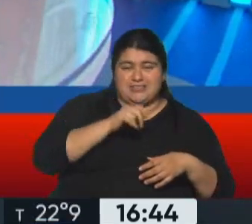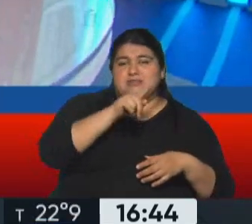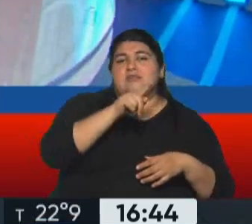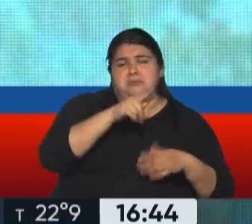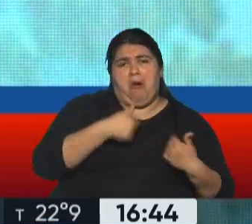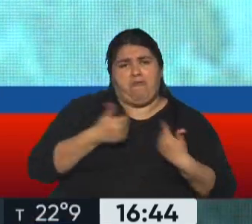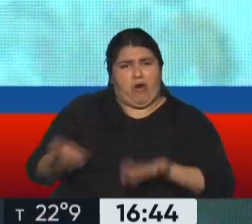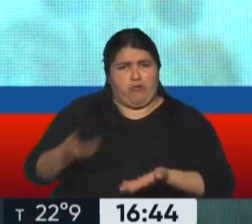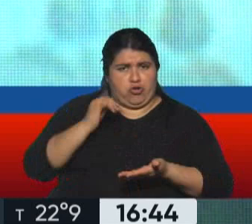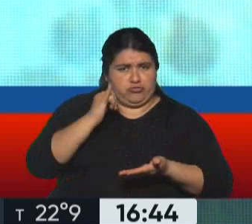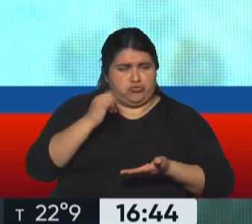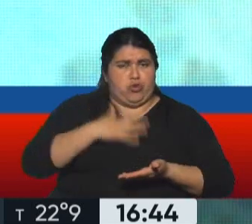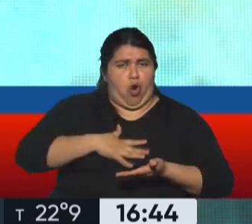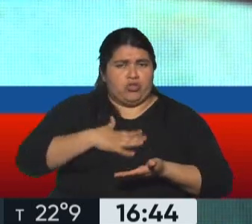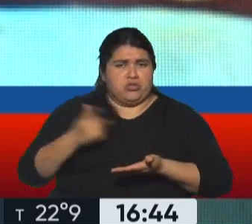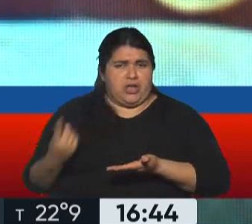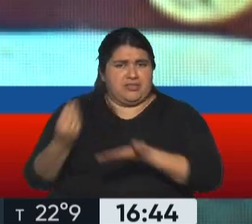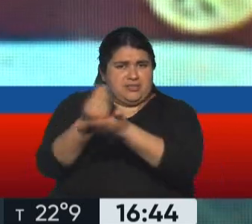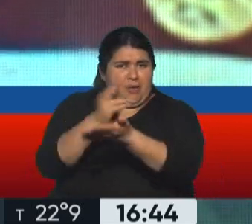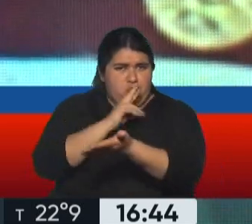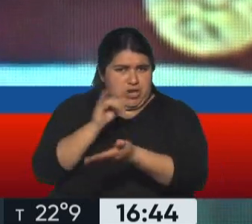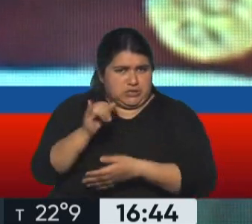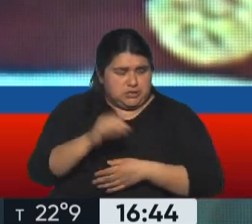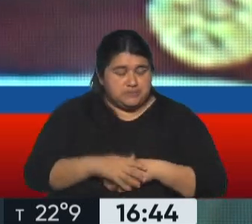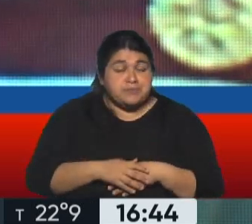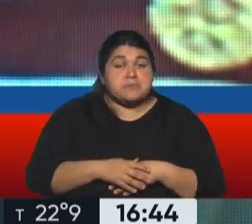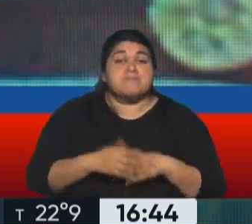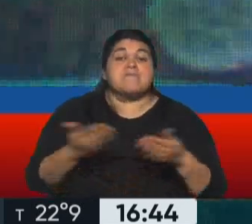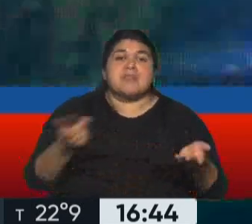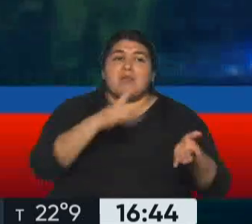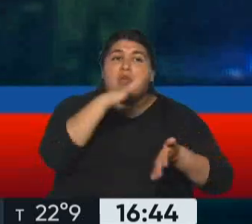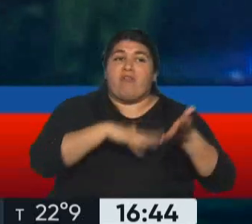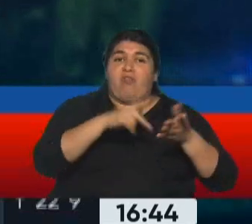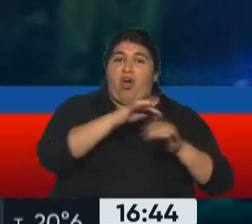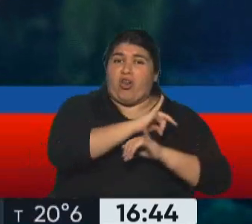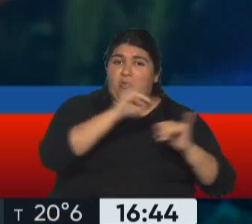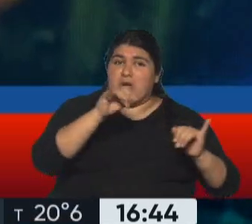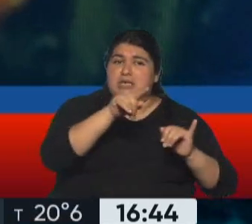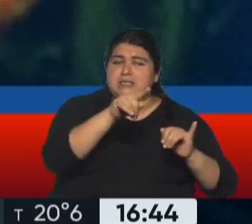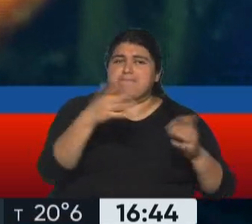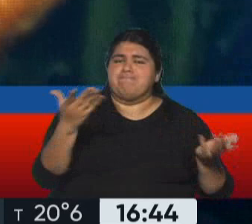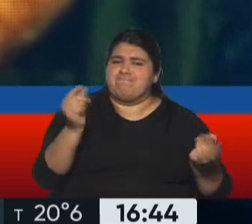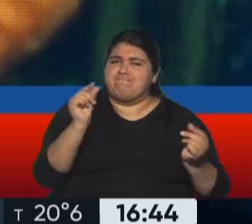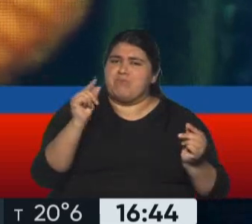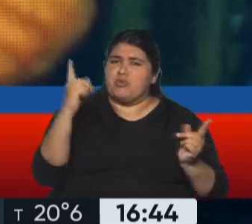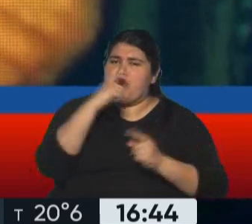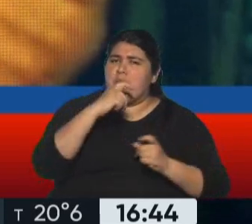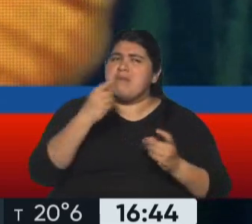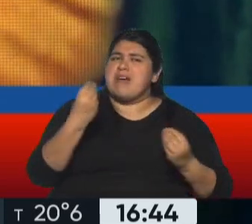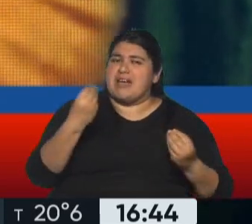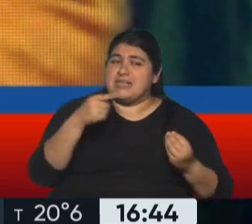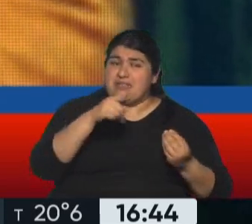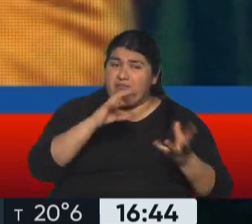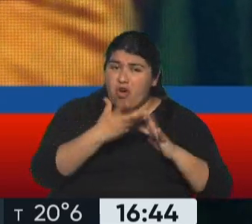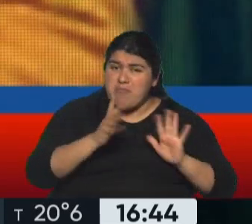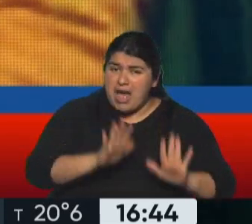están contentas con esta designación, pero por supuesto, como veíamos en el informe, un poco escépticas acerca de por qué lo hace de esta manera